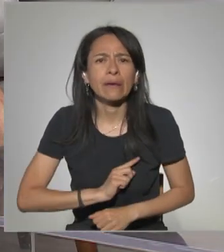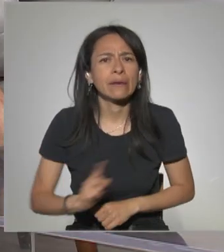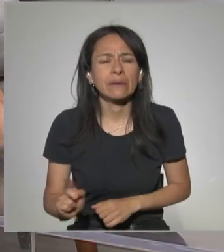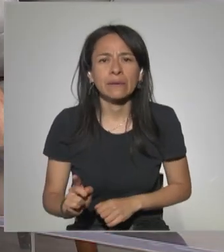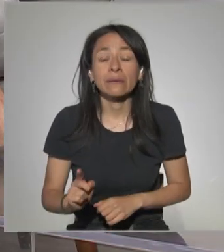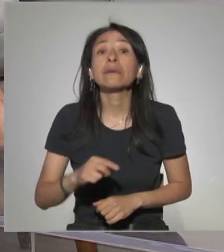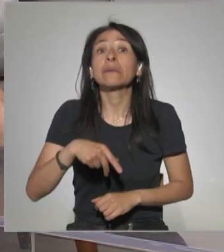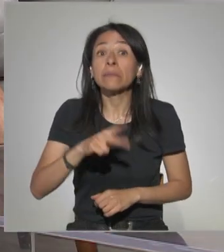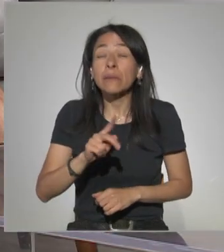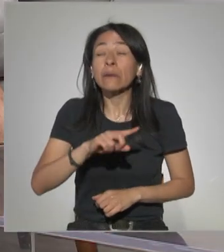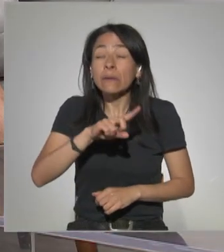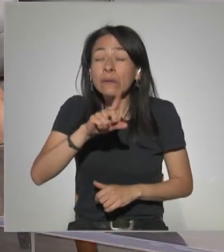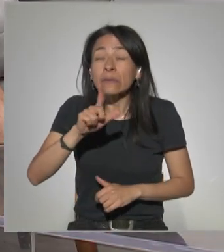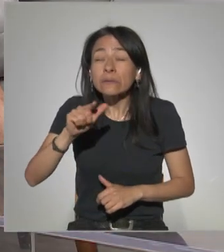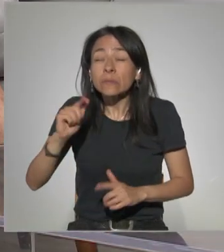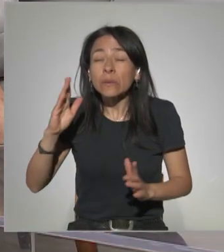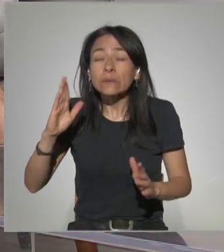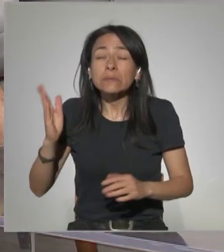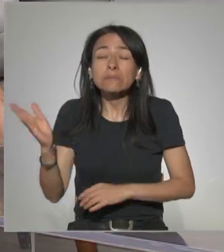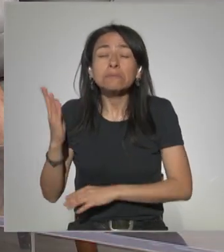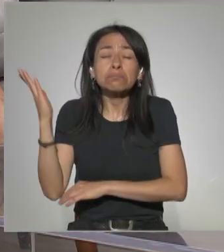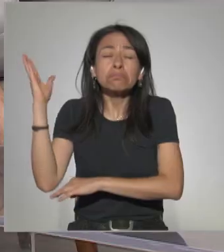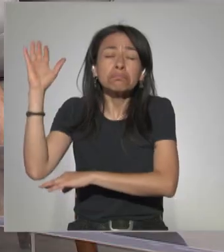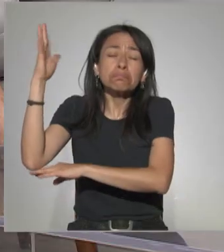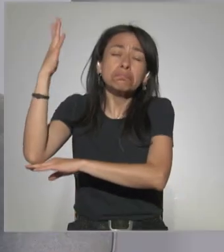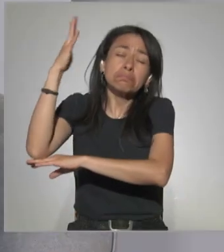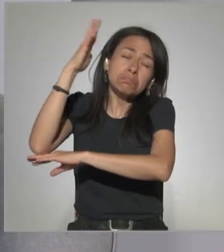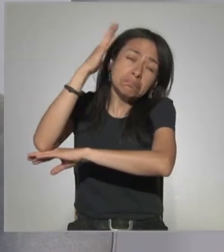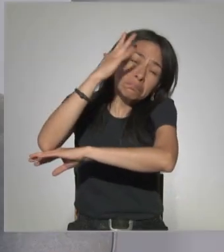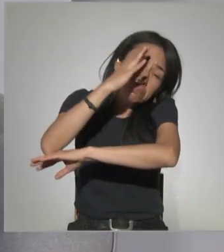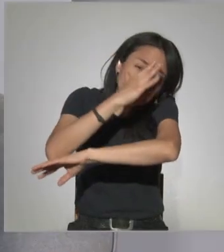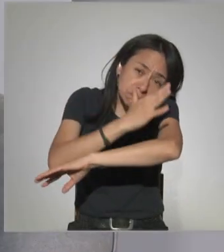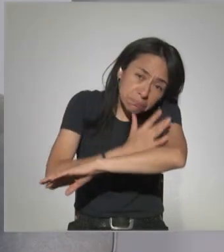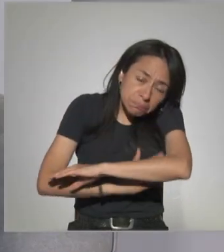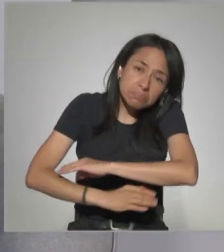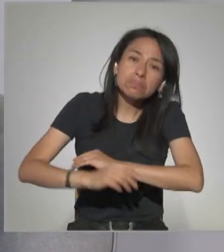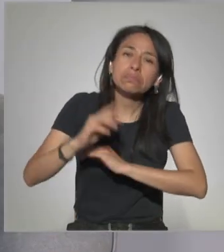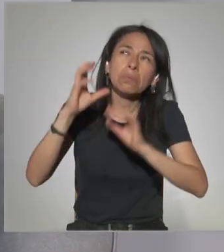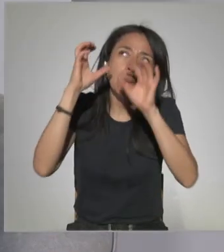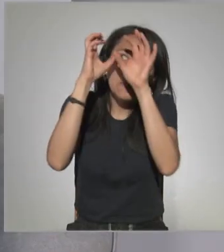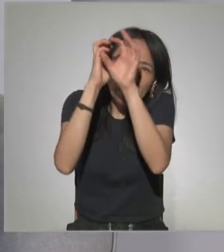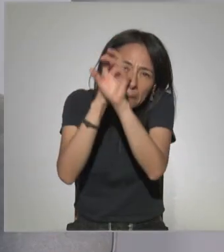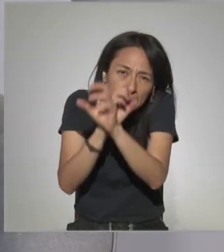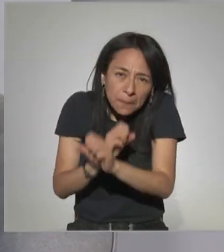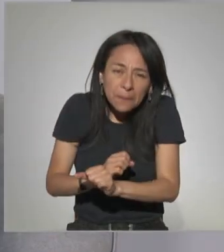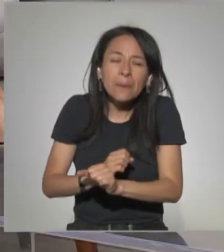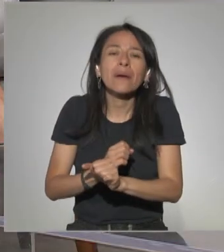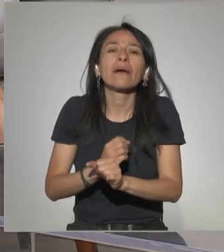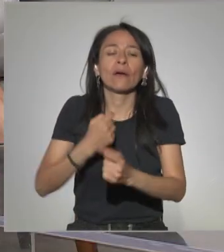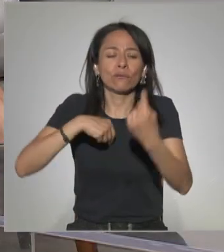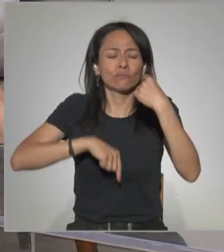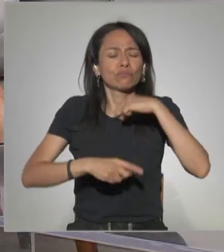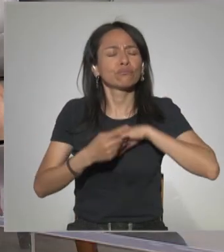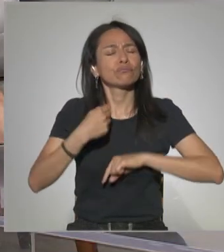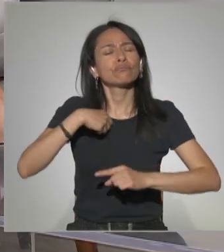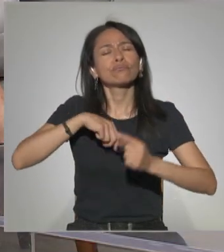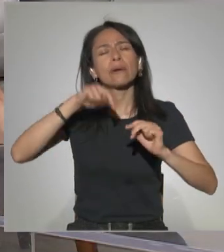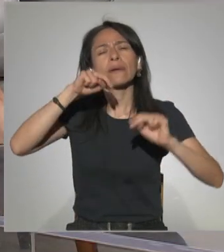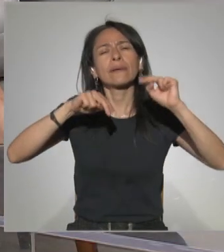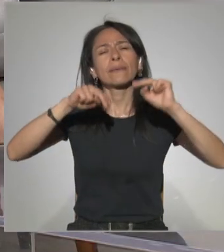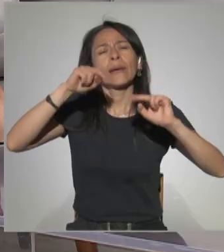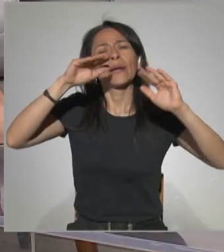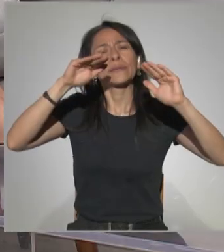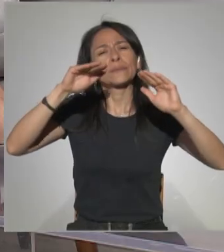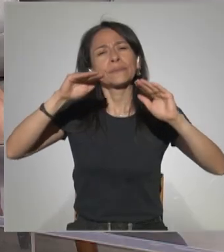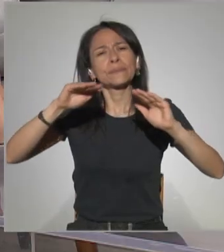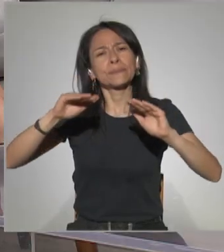la oscuridad, el cortisol baje a niveles mínimos, que no siempre se puede, porque el pensamiento nos